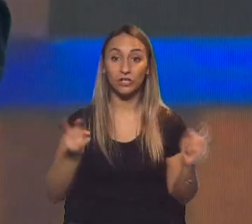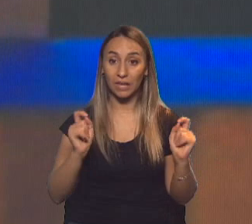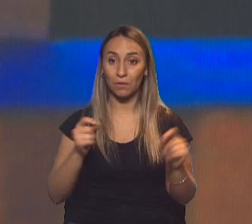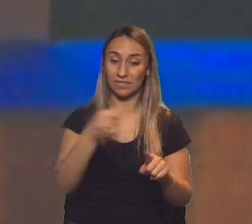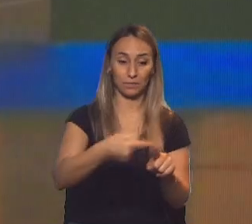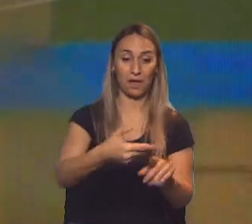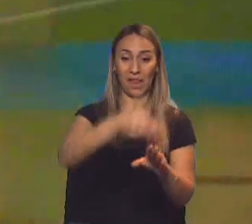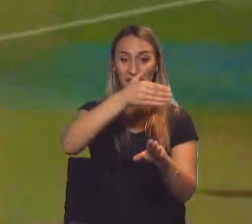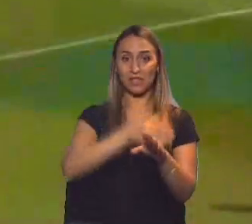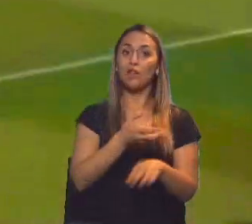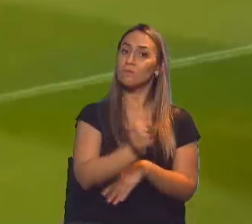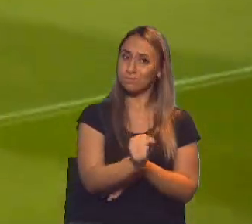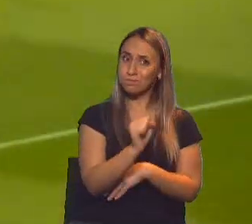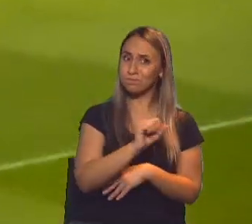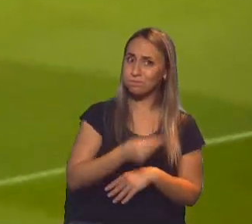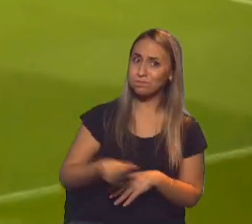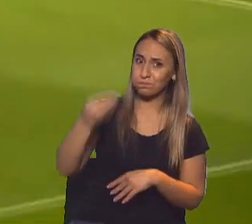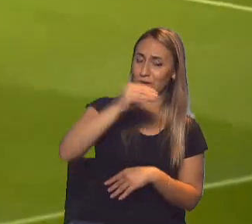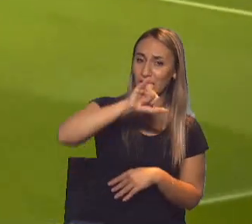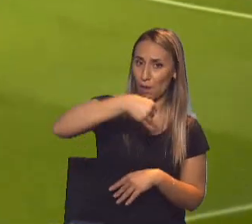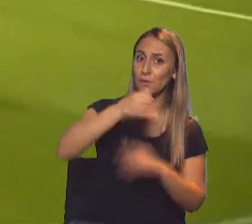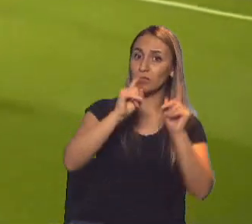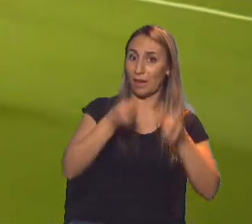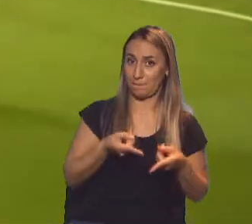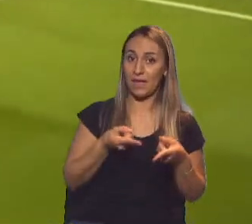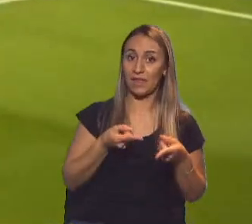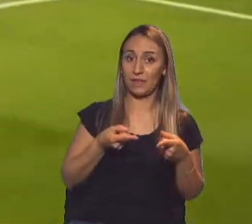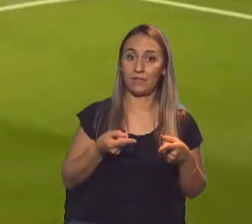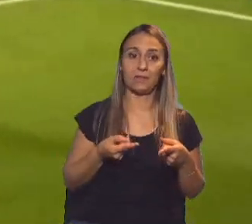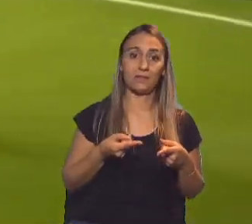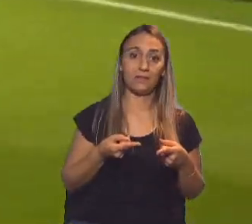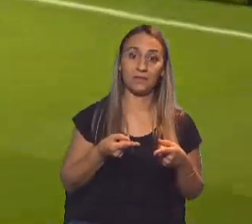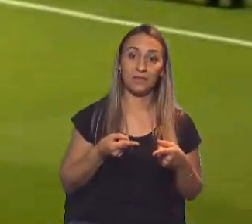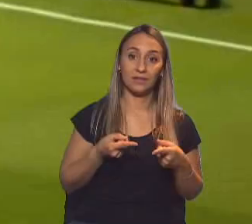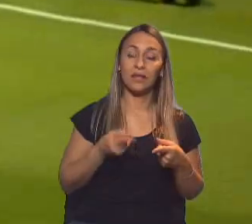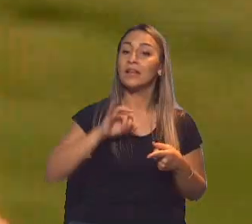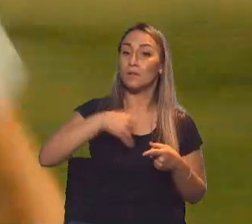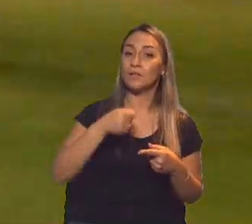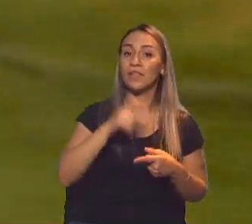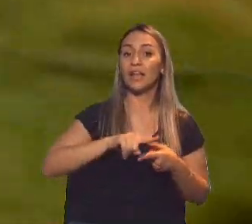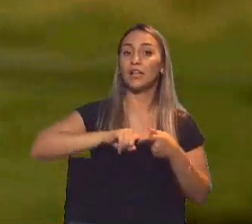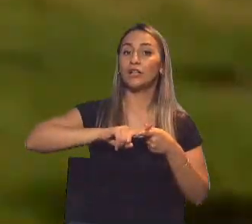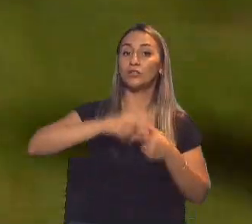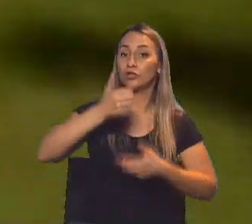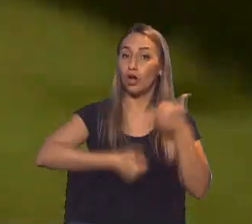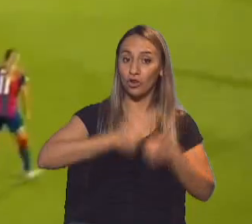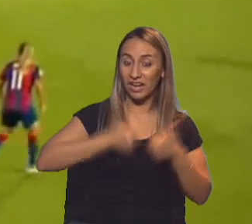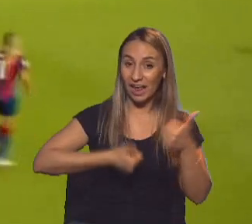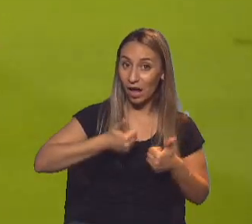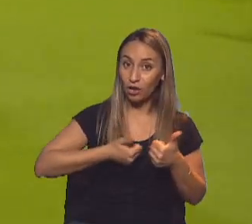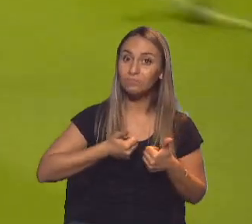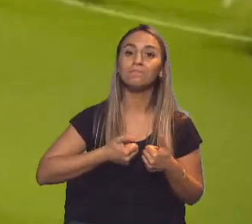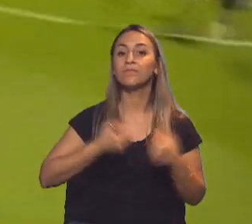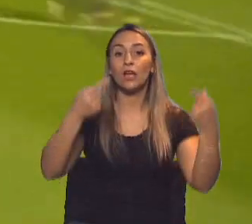anterior se habían coronado campeonas justamente del torneo clausura. Y definían con San Lorenzo, que